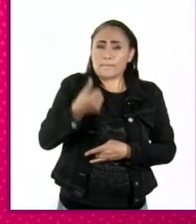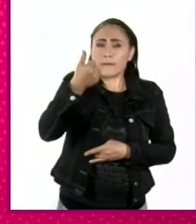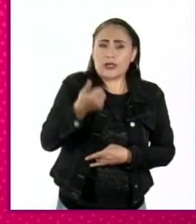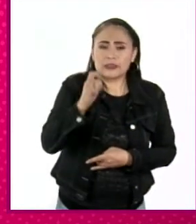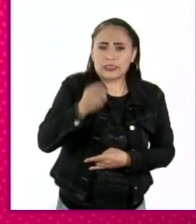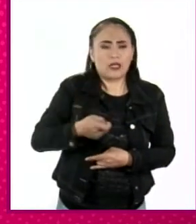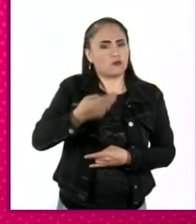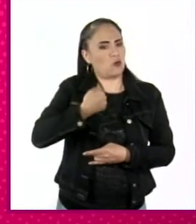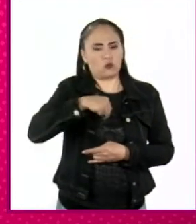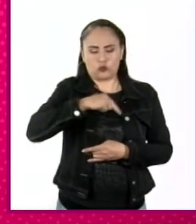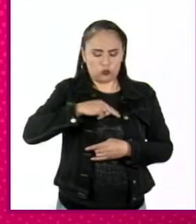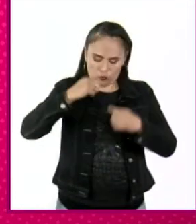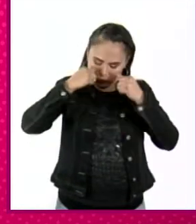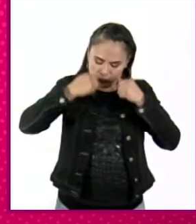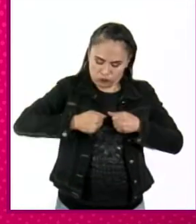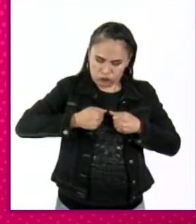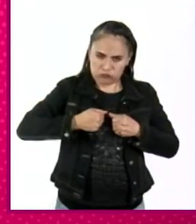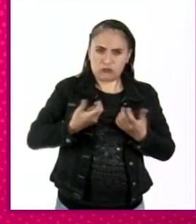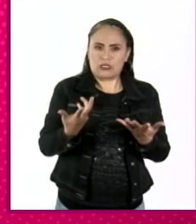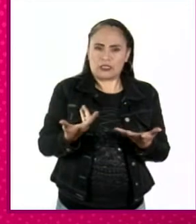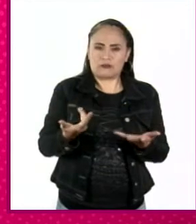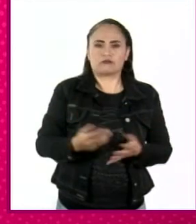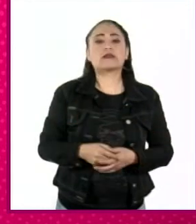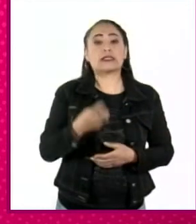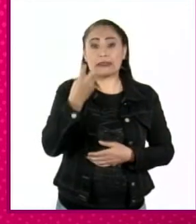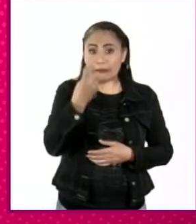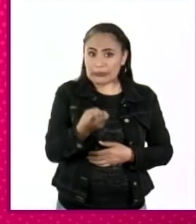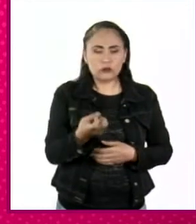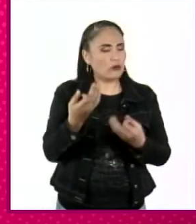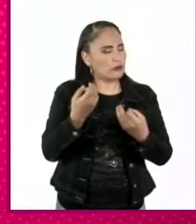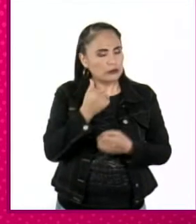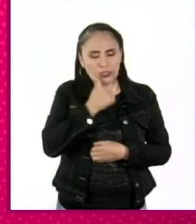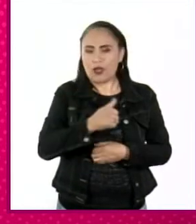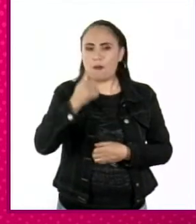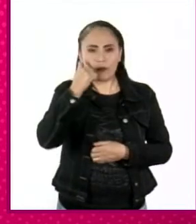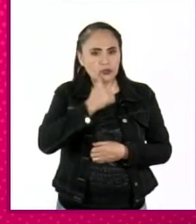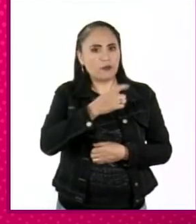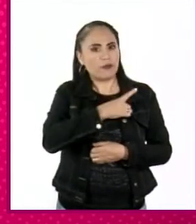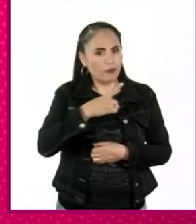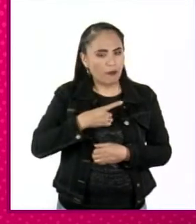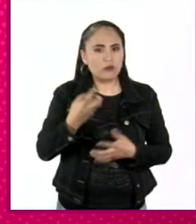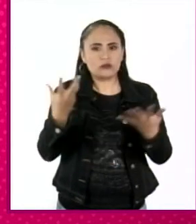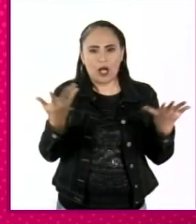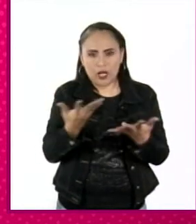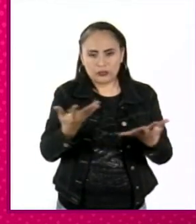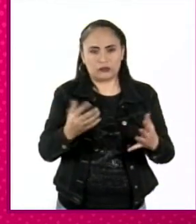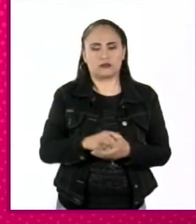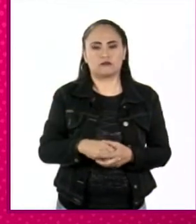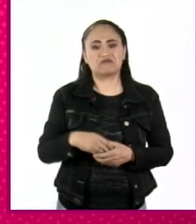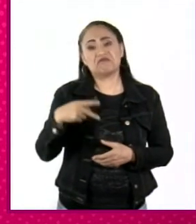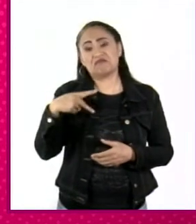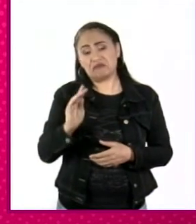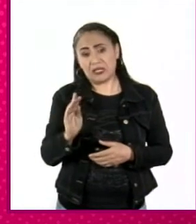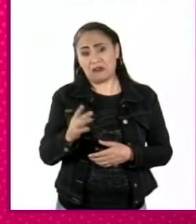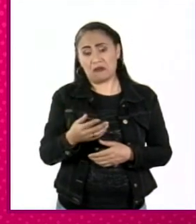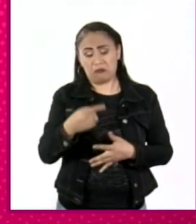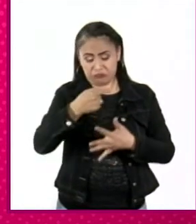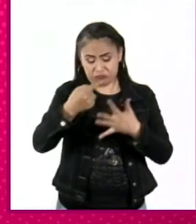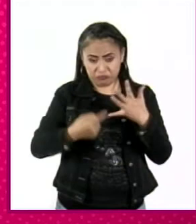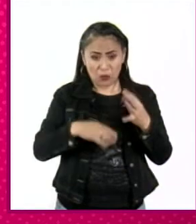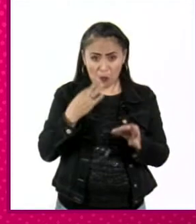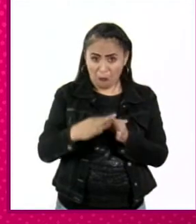de nosotros mismos. Es muy importante, es un ejercicio que a veces no se desarrolla.